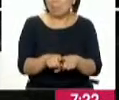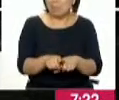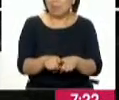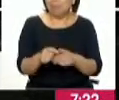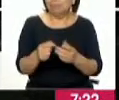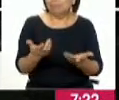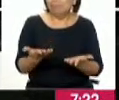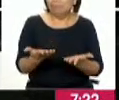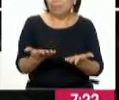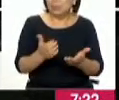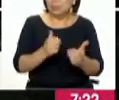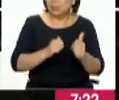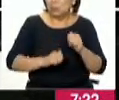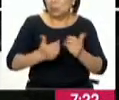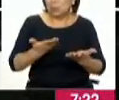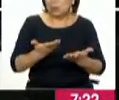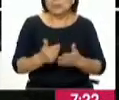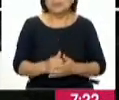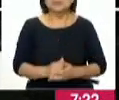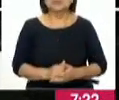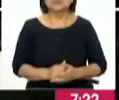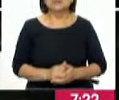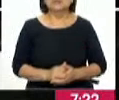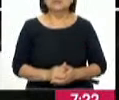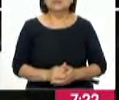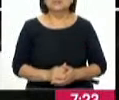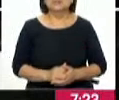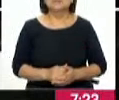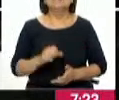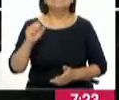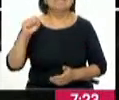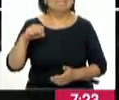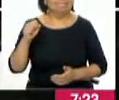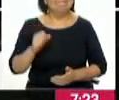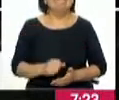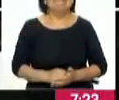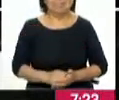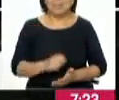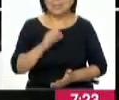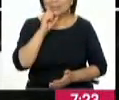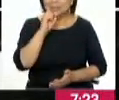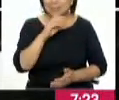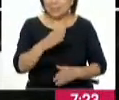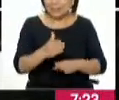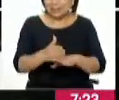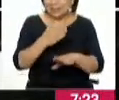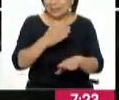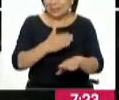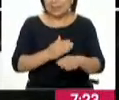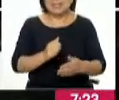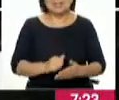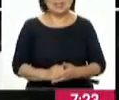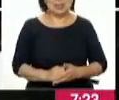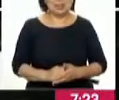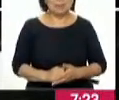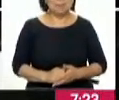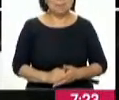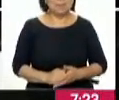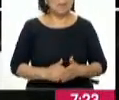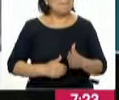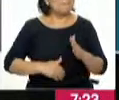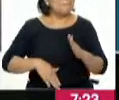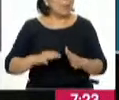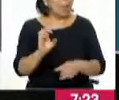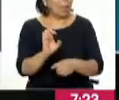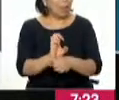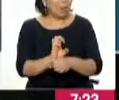termina afectando este fenómeno. Sí, totalmente. Como te contaba un poco, Nicolás, la zona continental del